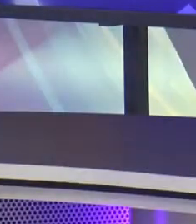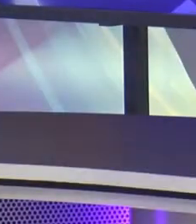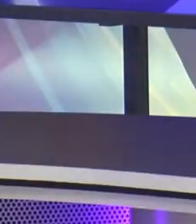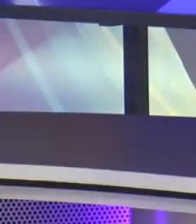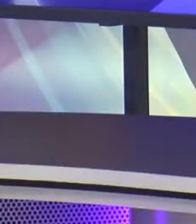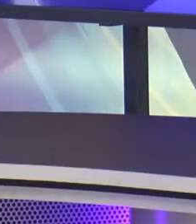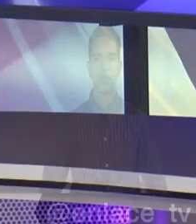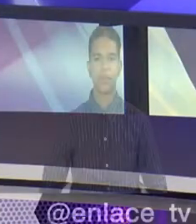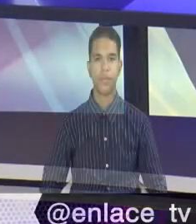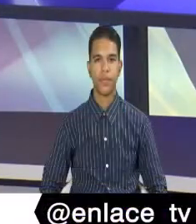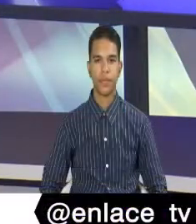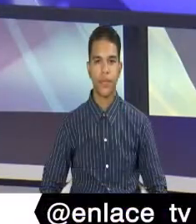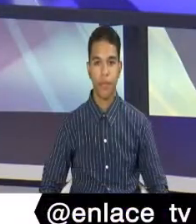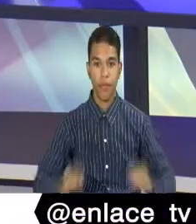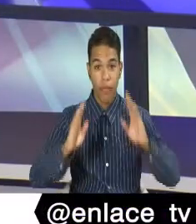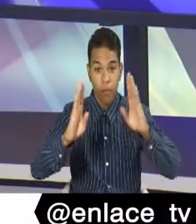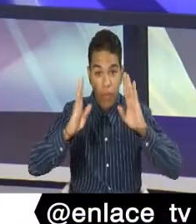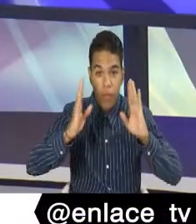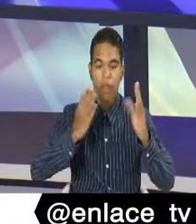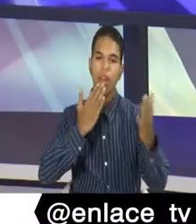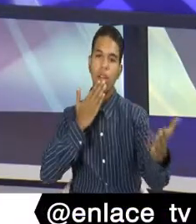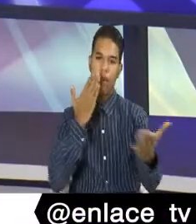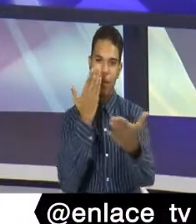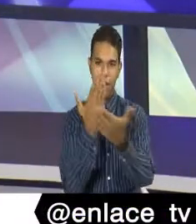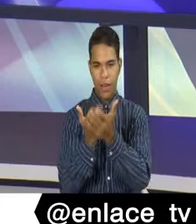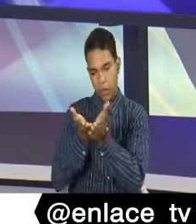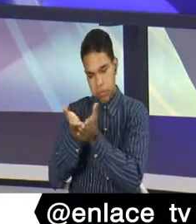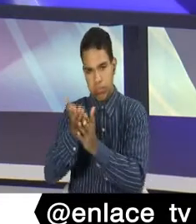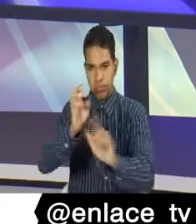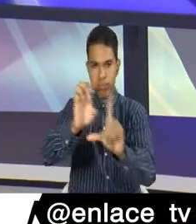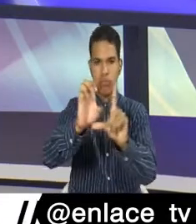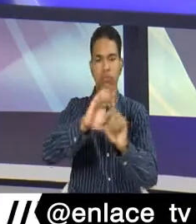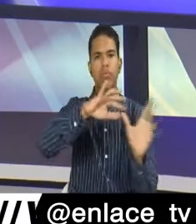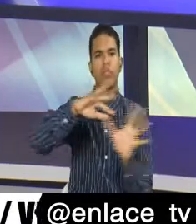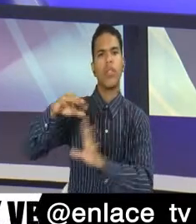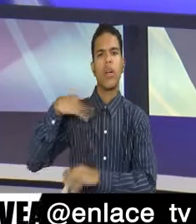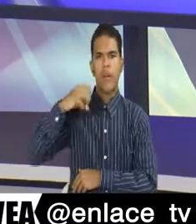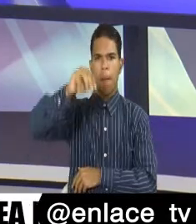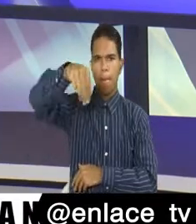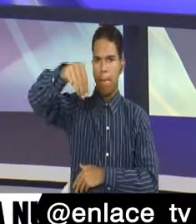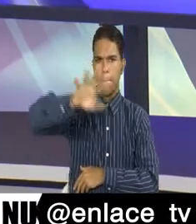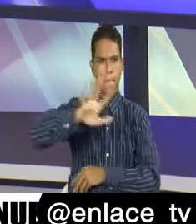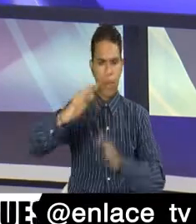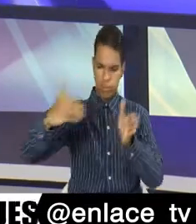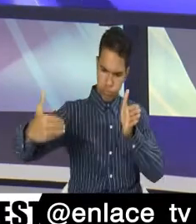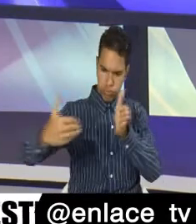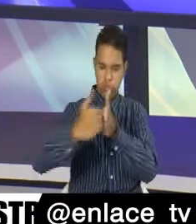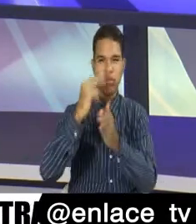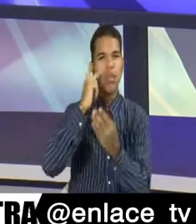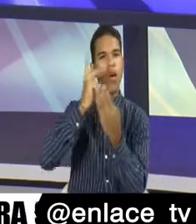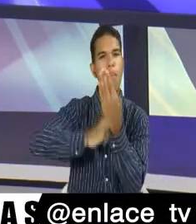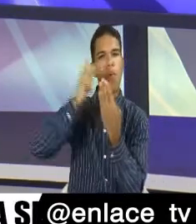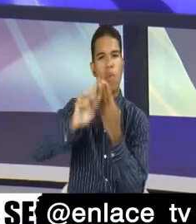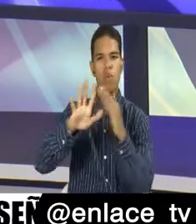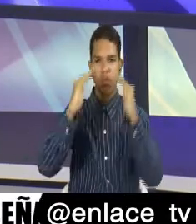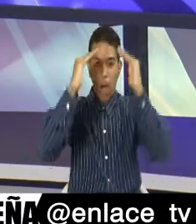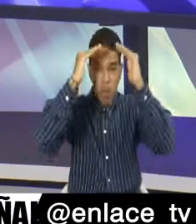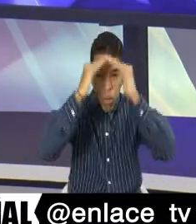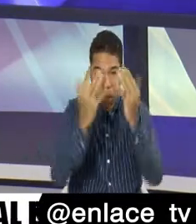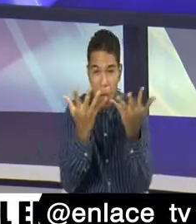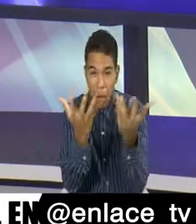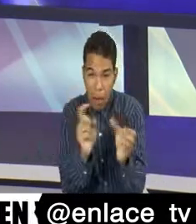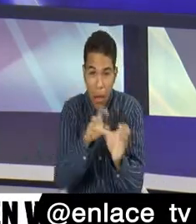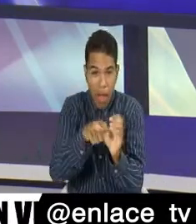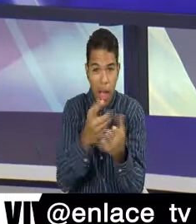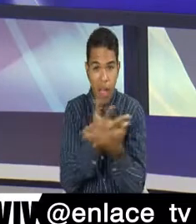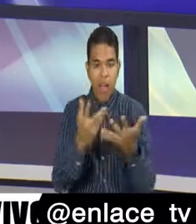Gracias por continuar con nosotros en Enlace Noticias. Este martes se cierran postulaciones para el proyecto de vivienda Ciudadela Centenario. EDUBA